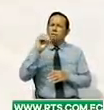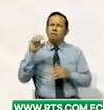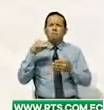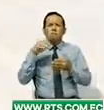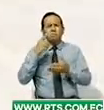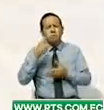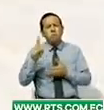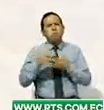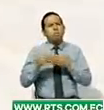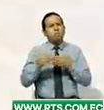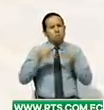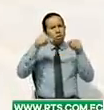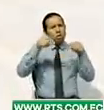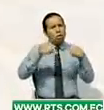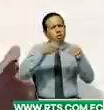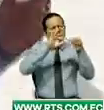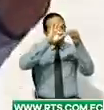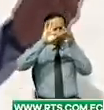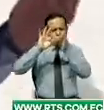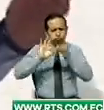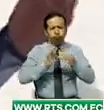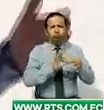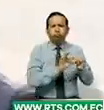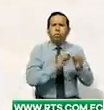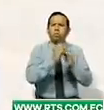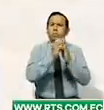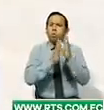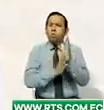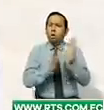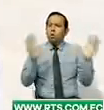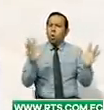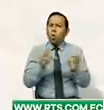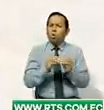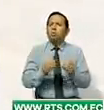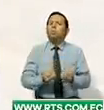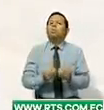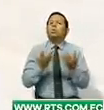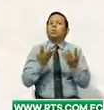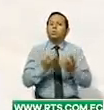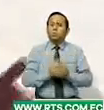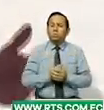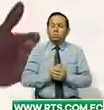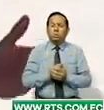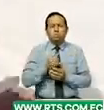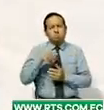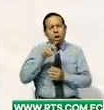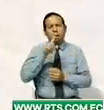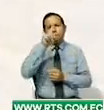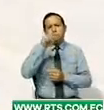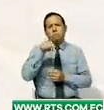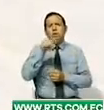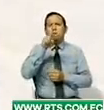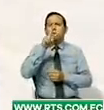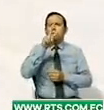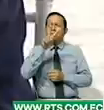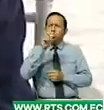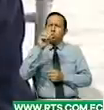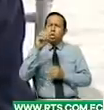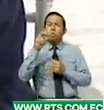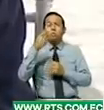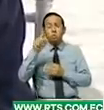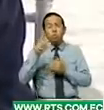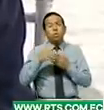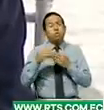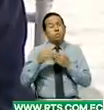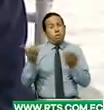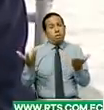terminal y el proyecto completo es de más de 1.200 millones de dólares. Tenemos